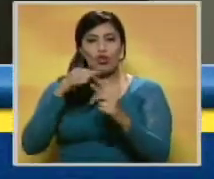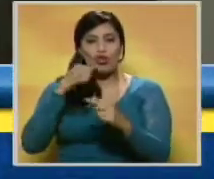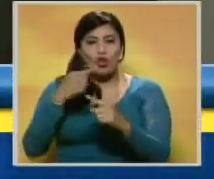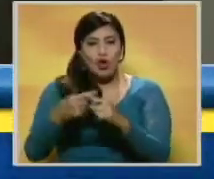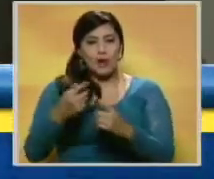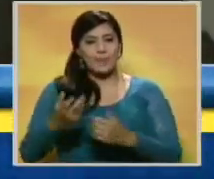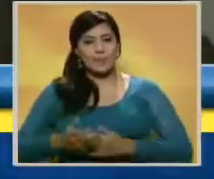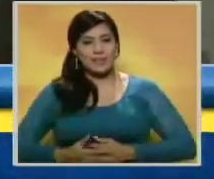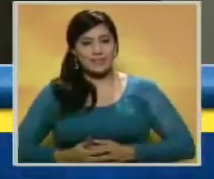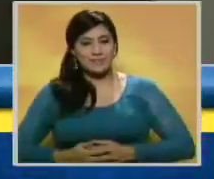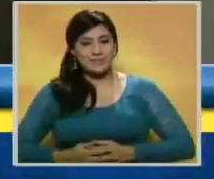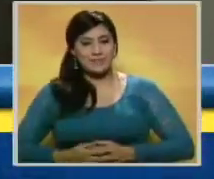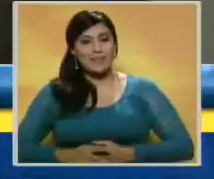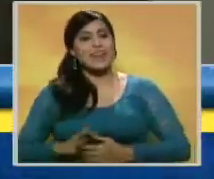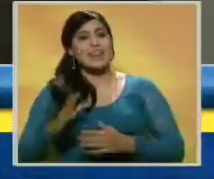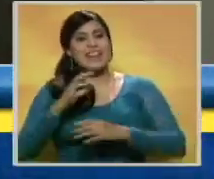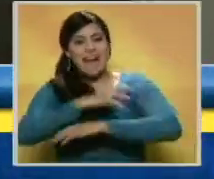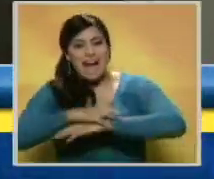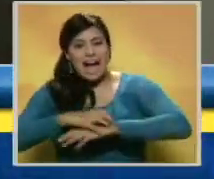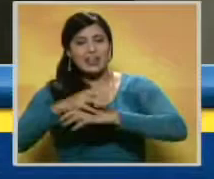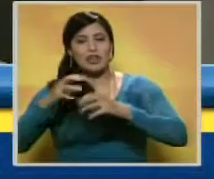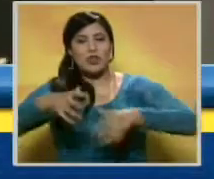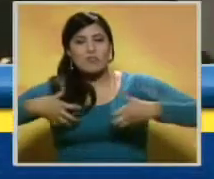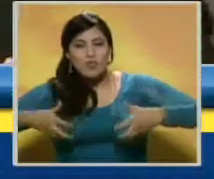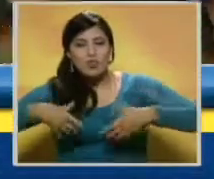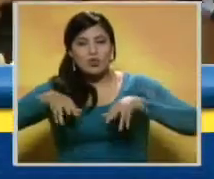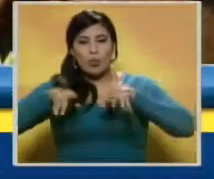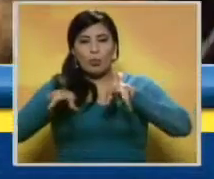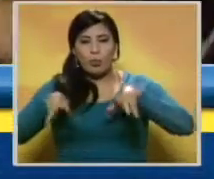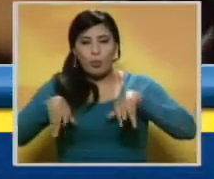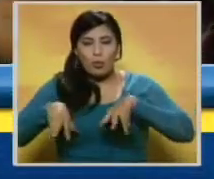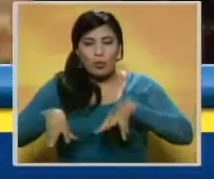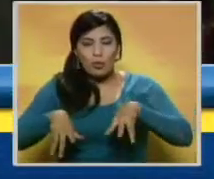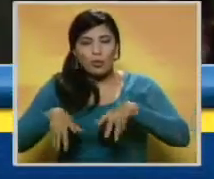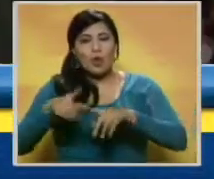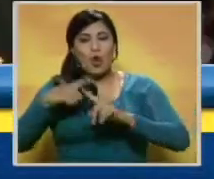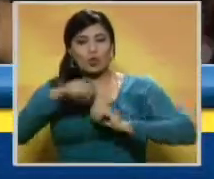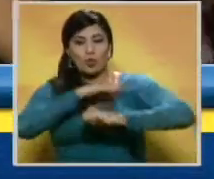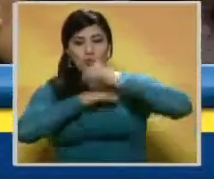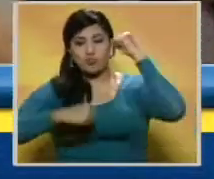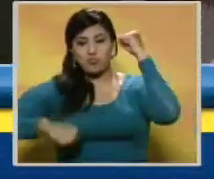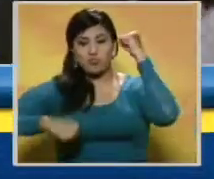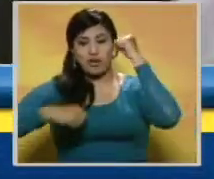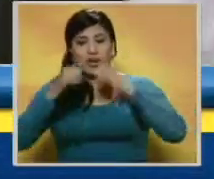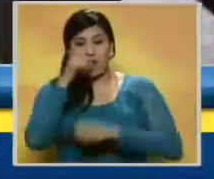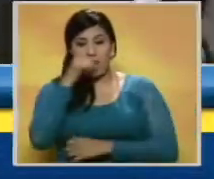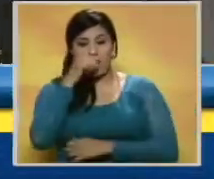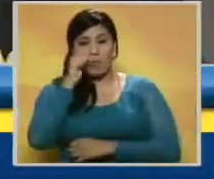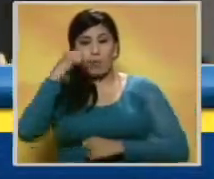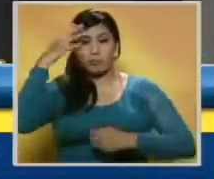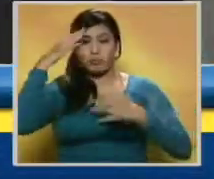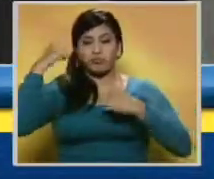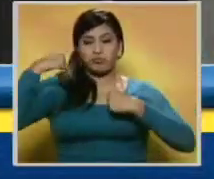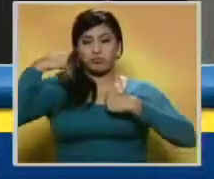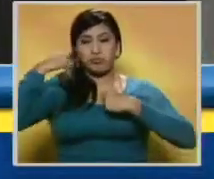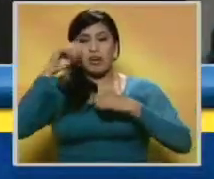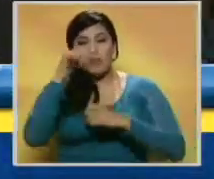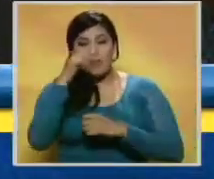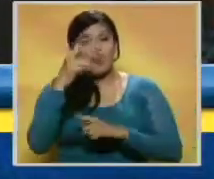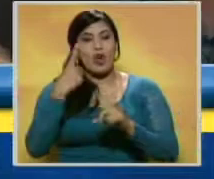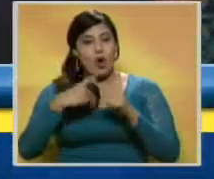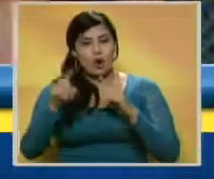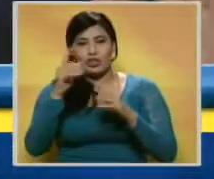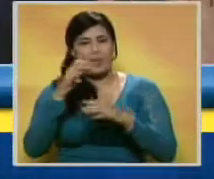mundo... Gato, el mono, el pulpo, Mr. Músculo, el que está grabando Mr. Músculo, Mayo, Lengua